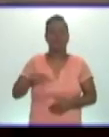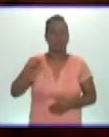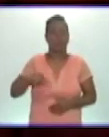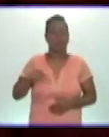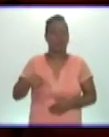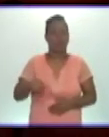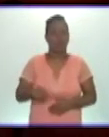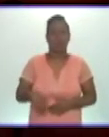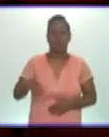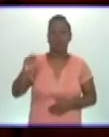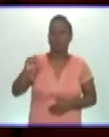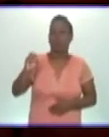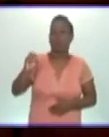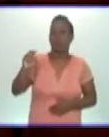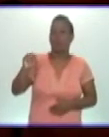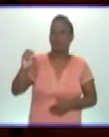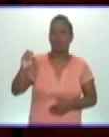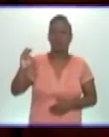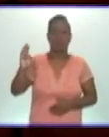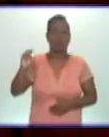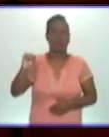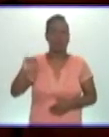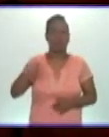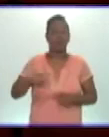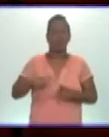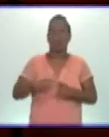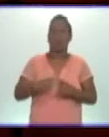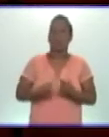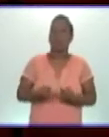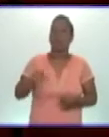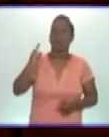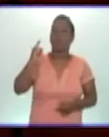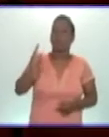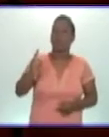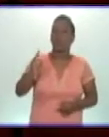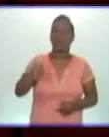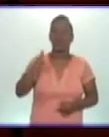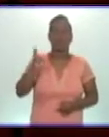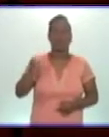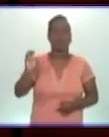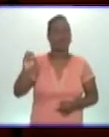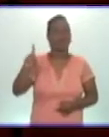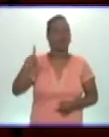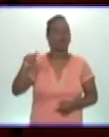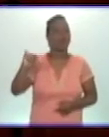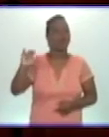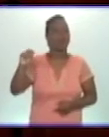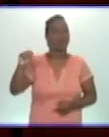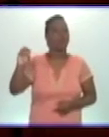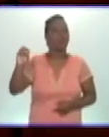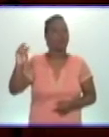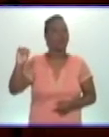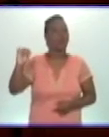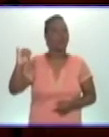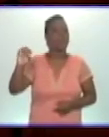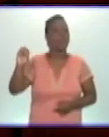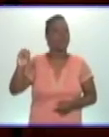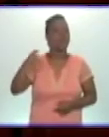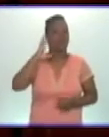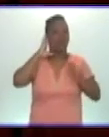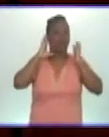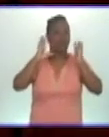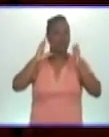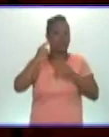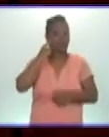monomio por un polinomio. Te invito entonces a que escuches bien y estés atento a todos